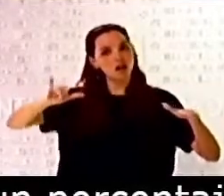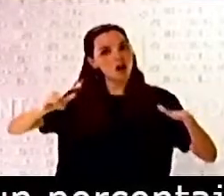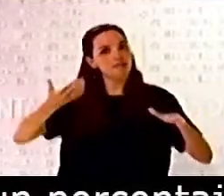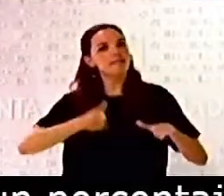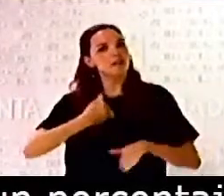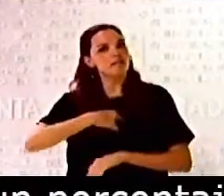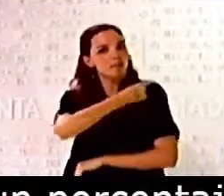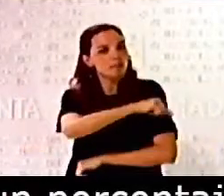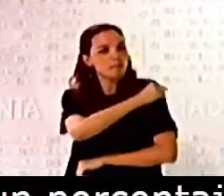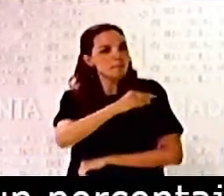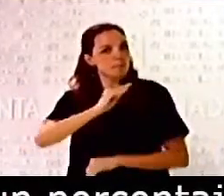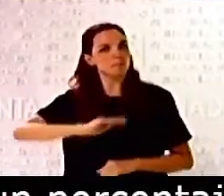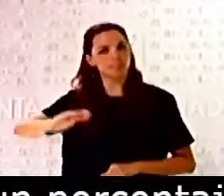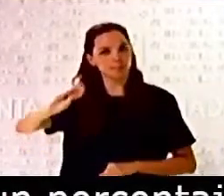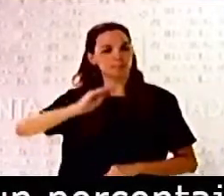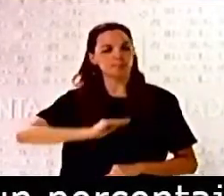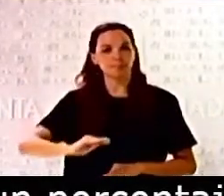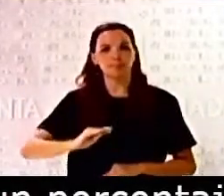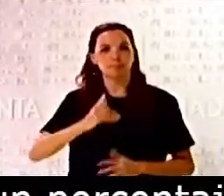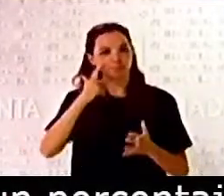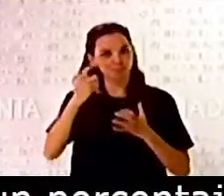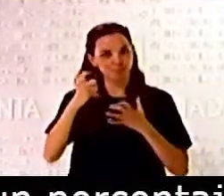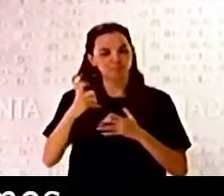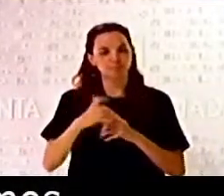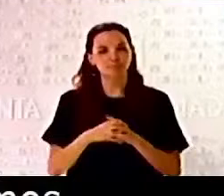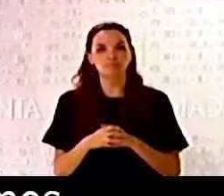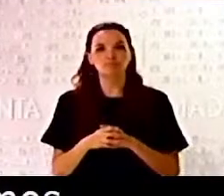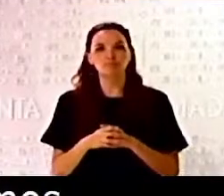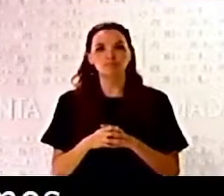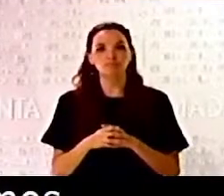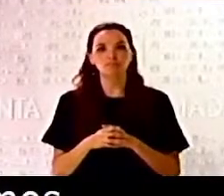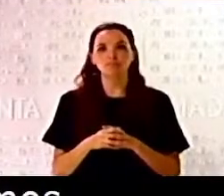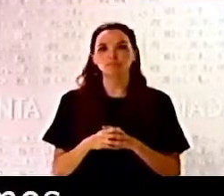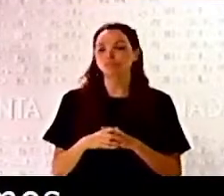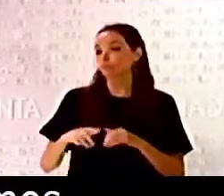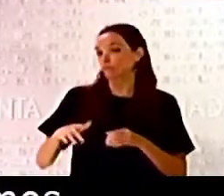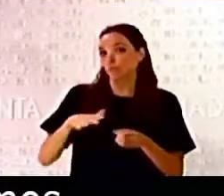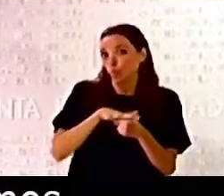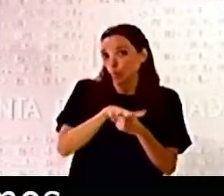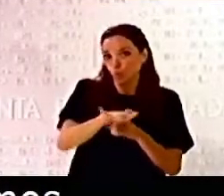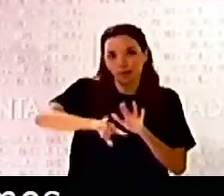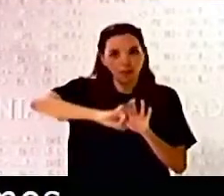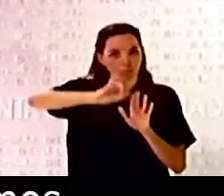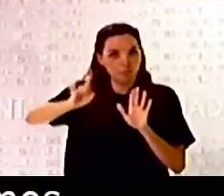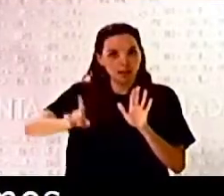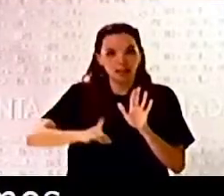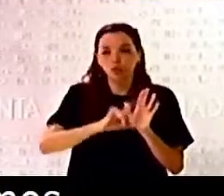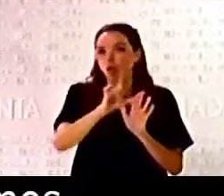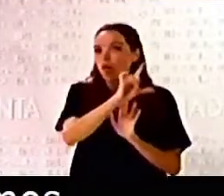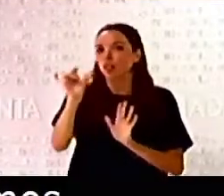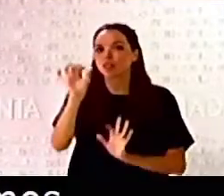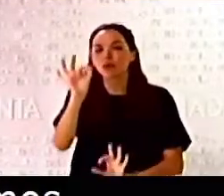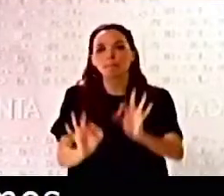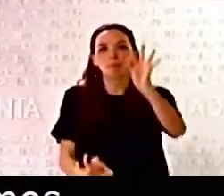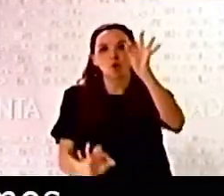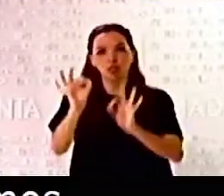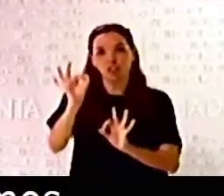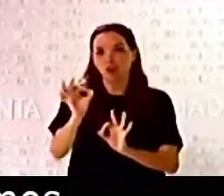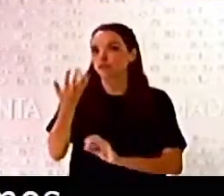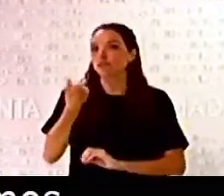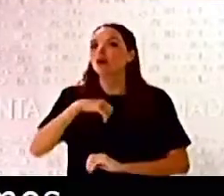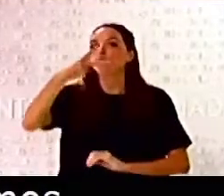tenemos porcentajes muy altos. Desde el 100% vacunados con pauta completa